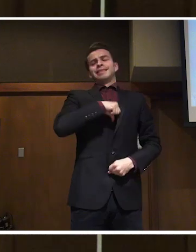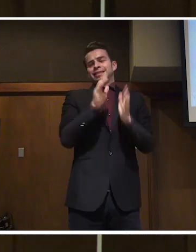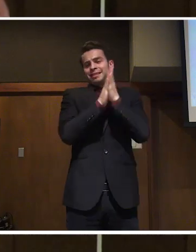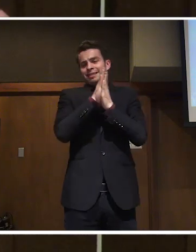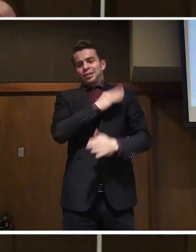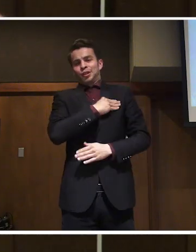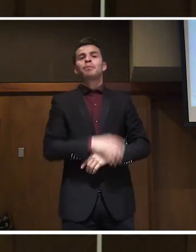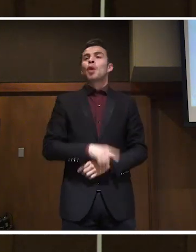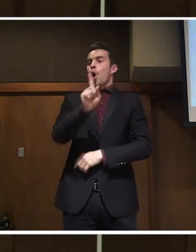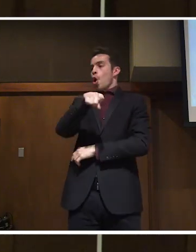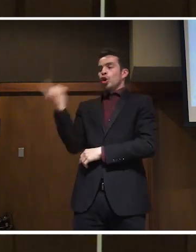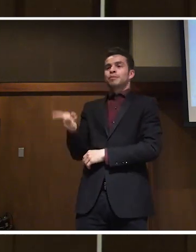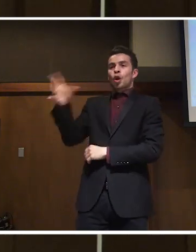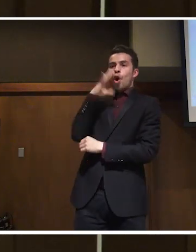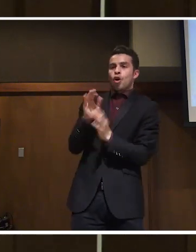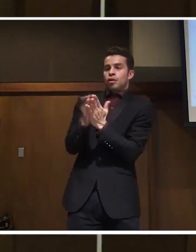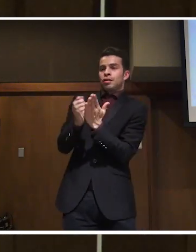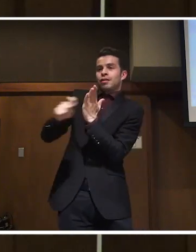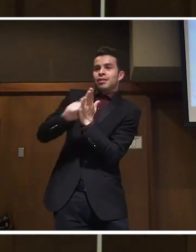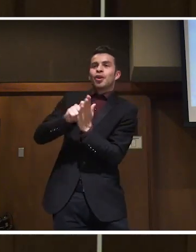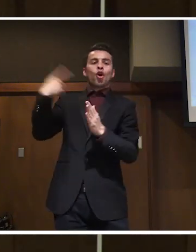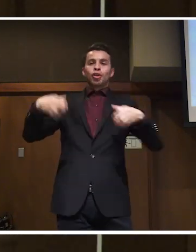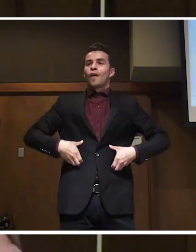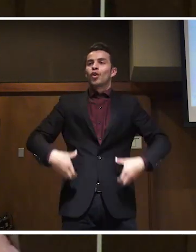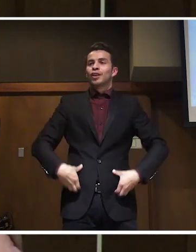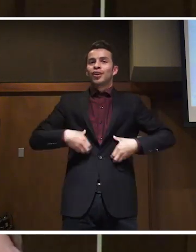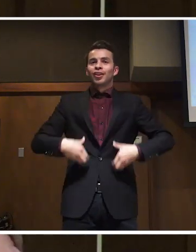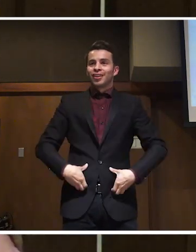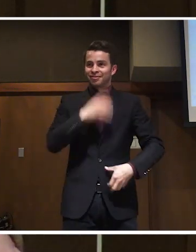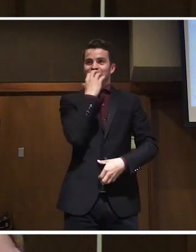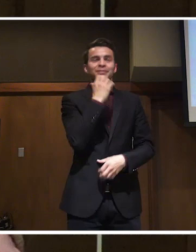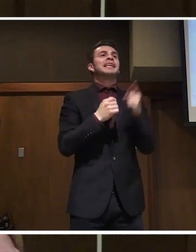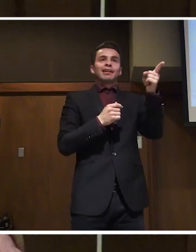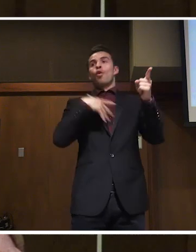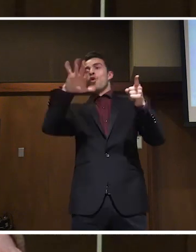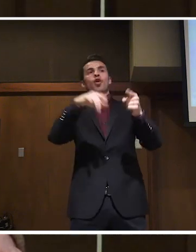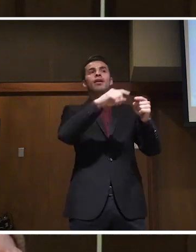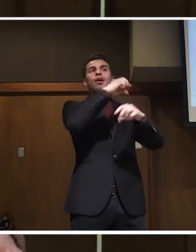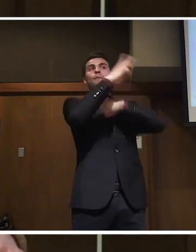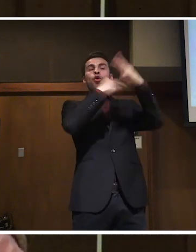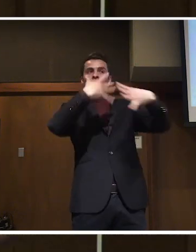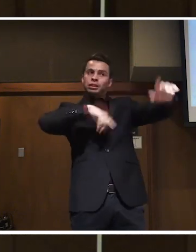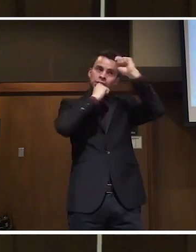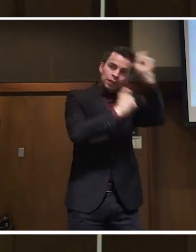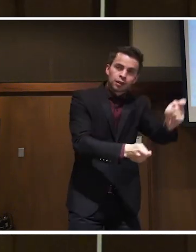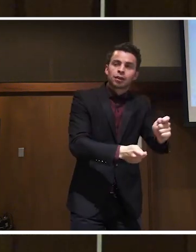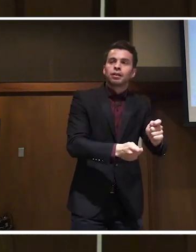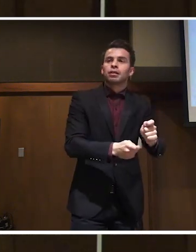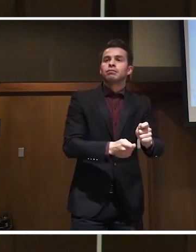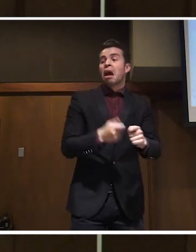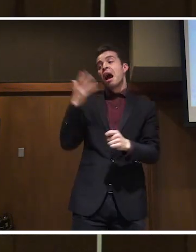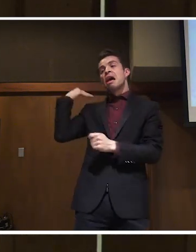un novelista se gana el premio Nobel o que Botero lo exhiben en todas partes del mundo. Nos volvimos muy orgullosos